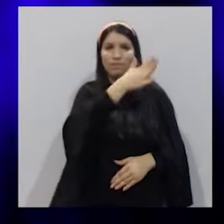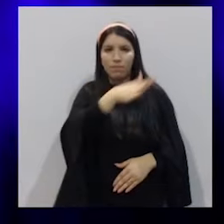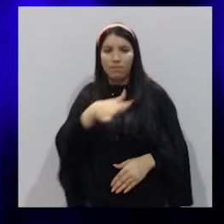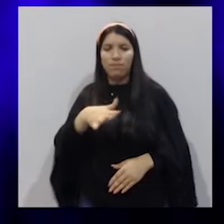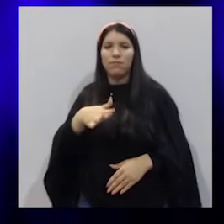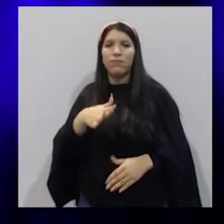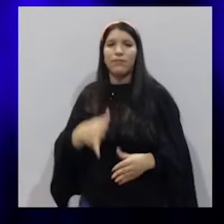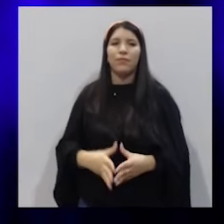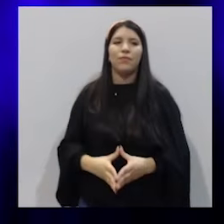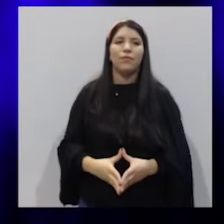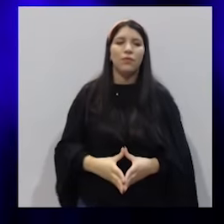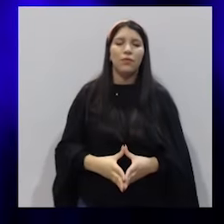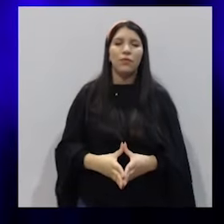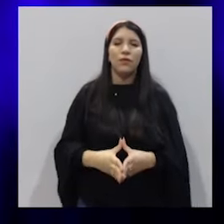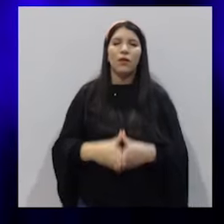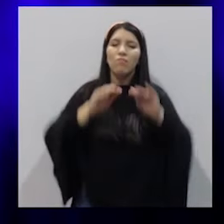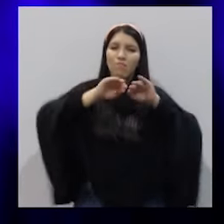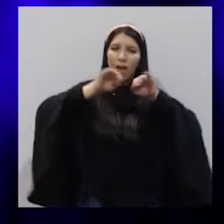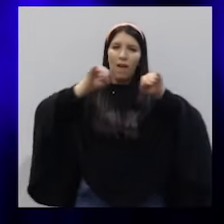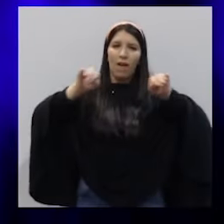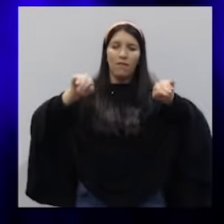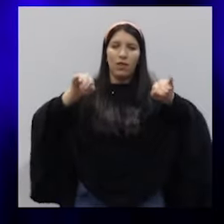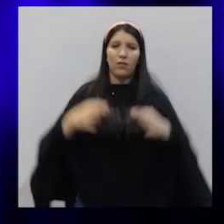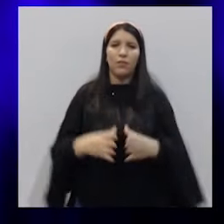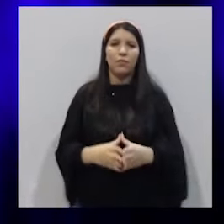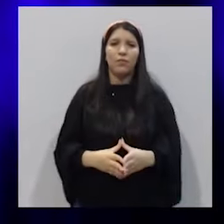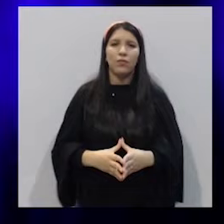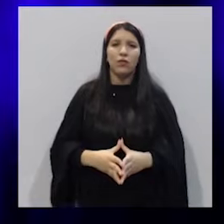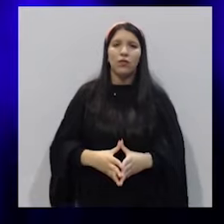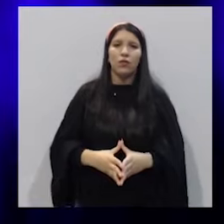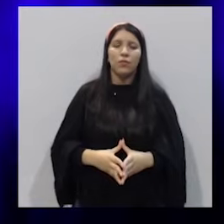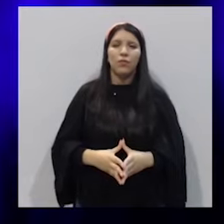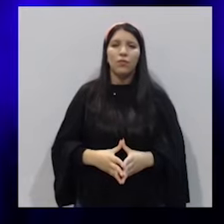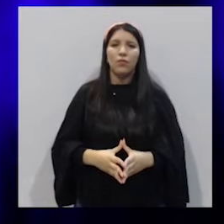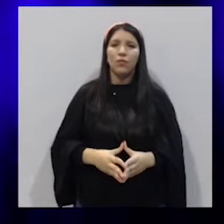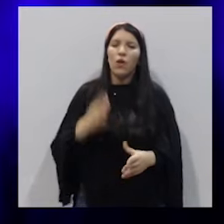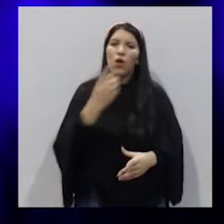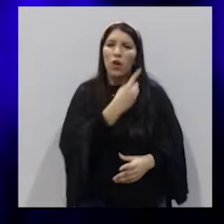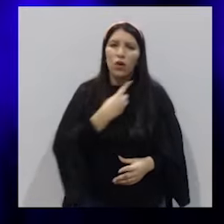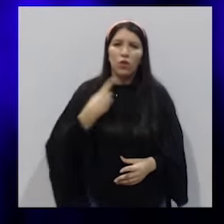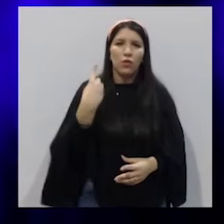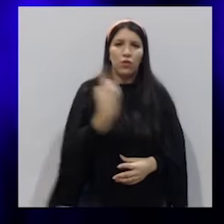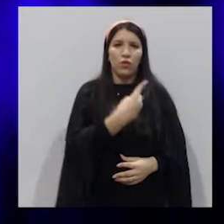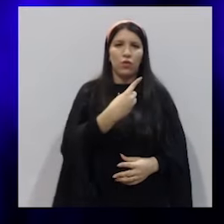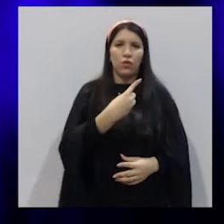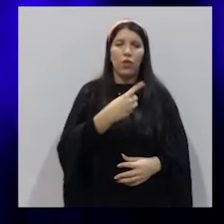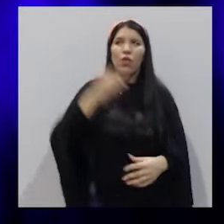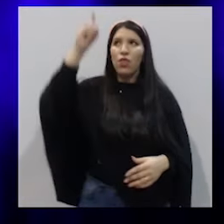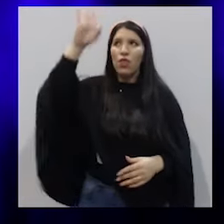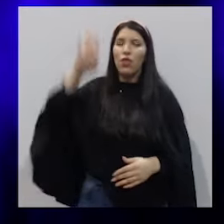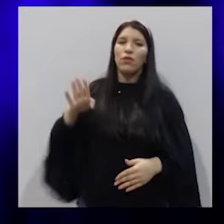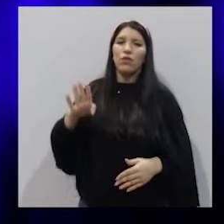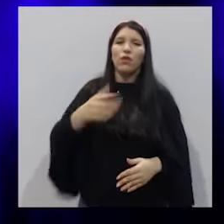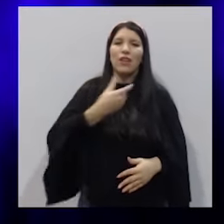extraordinario las promesas que dios ha soltado en su palabra se cumplen así que diga